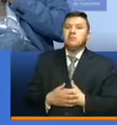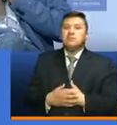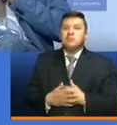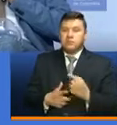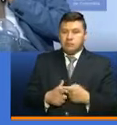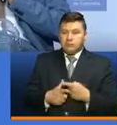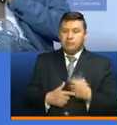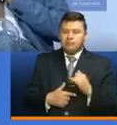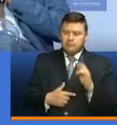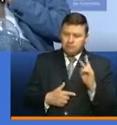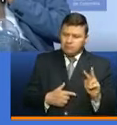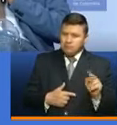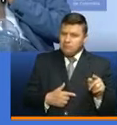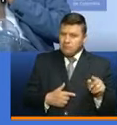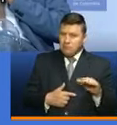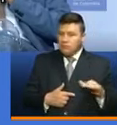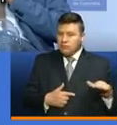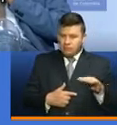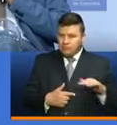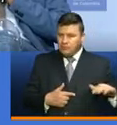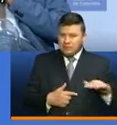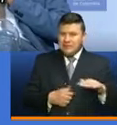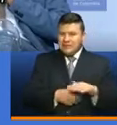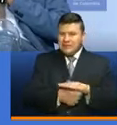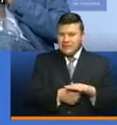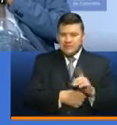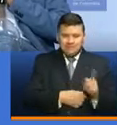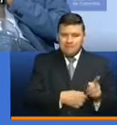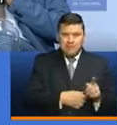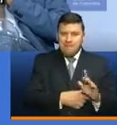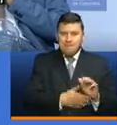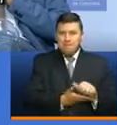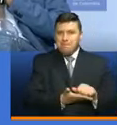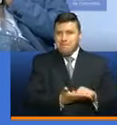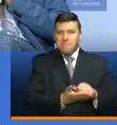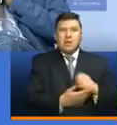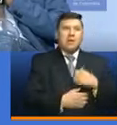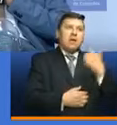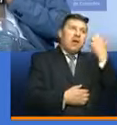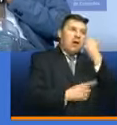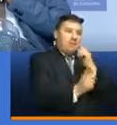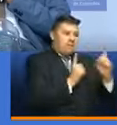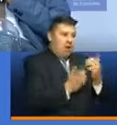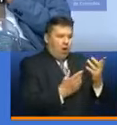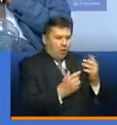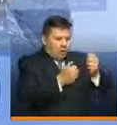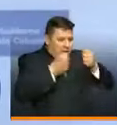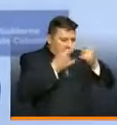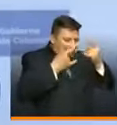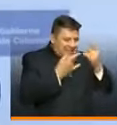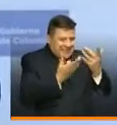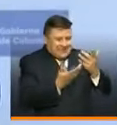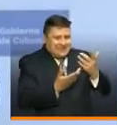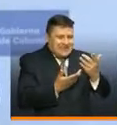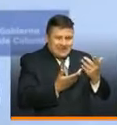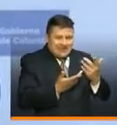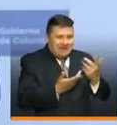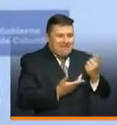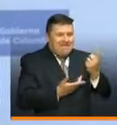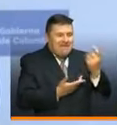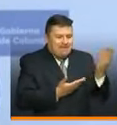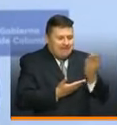Entonces, nos hemos visto en la situación de declarar desierta la categoría de pacientes, pero de nuevo, esto es como todo lo que hemos